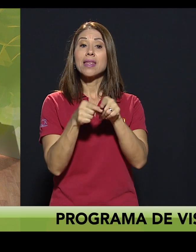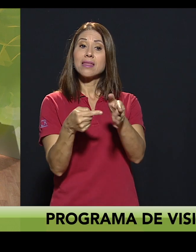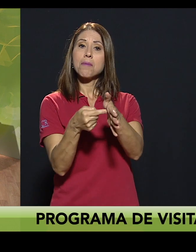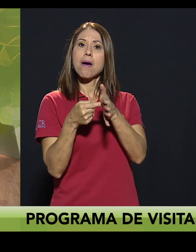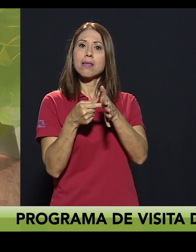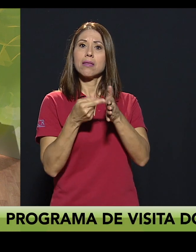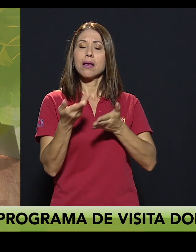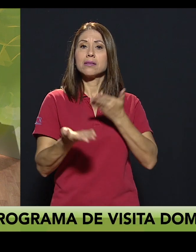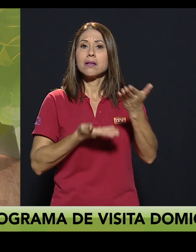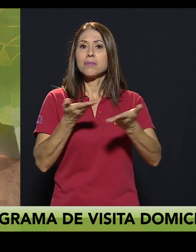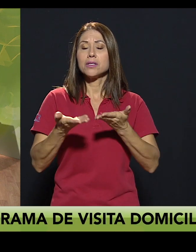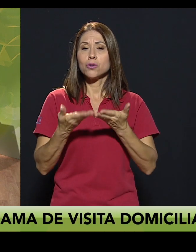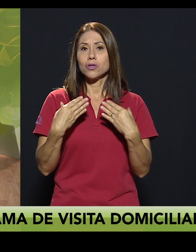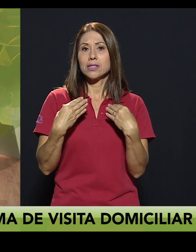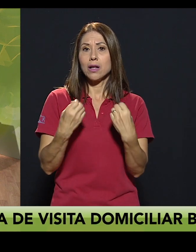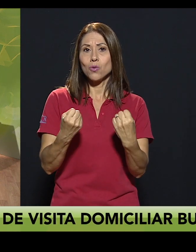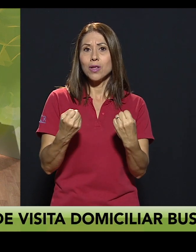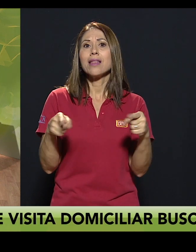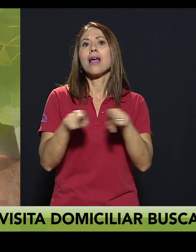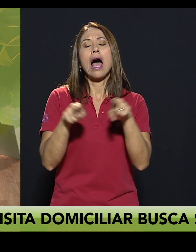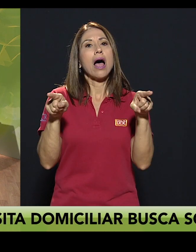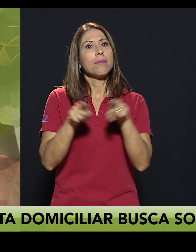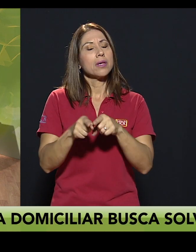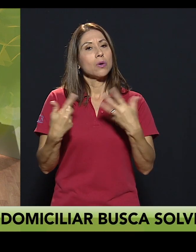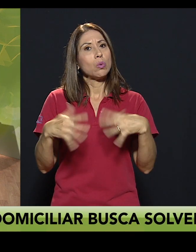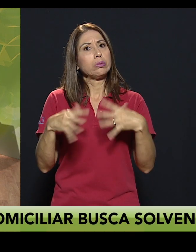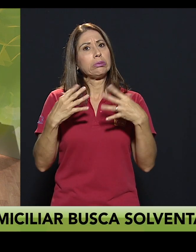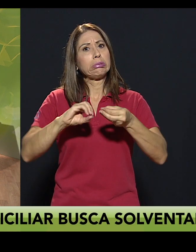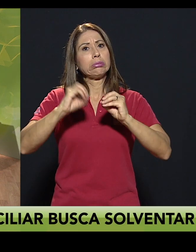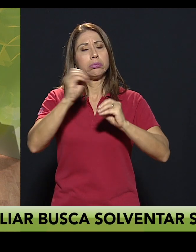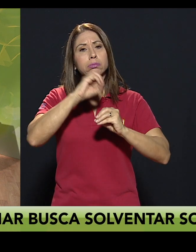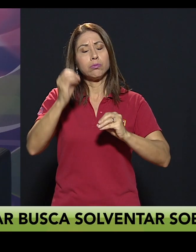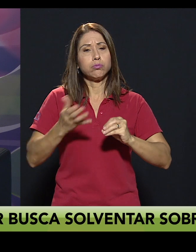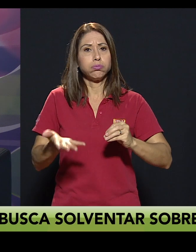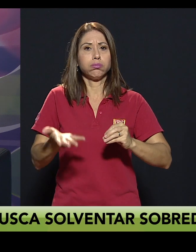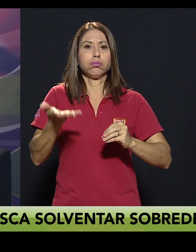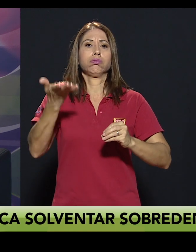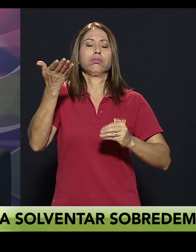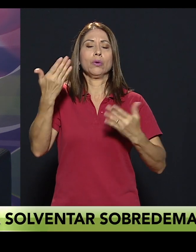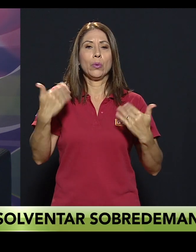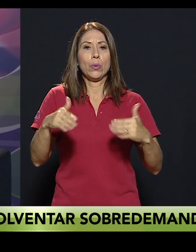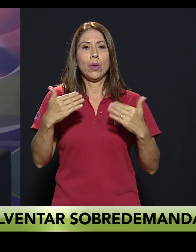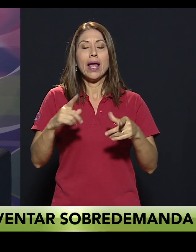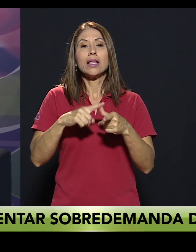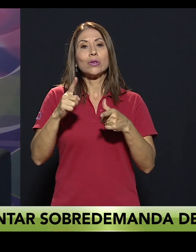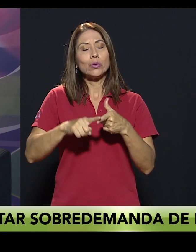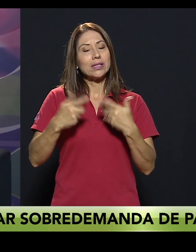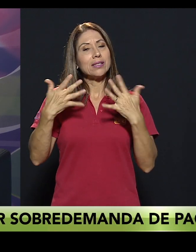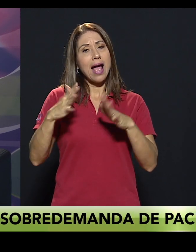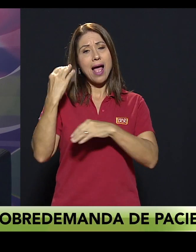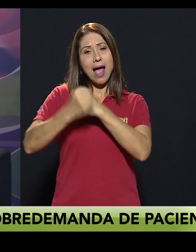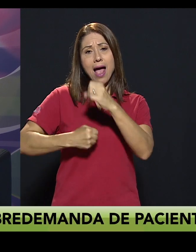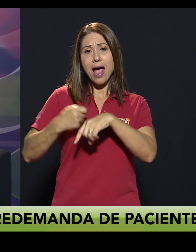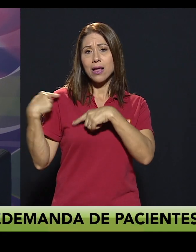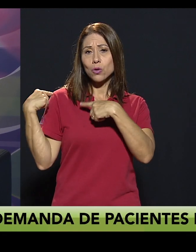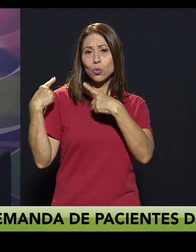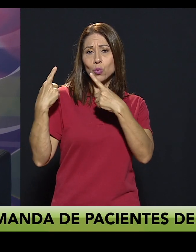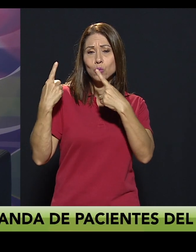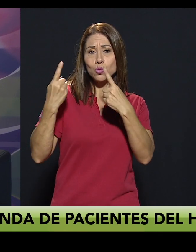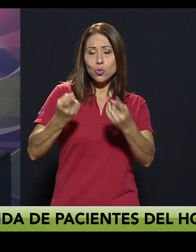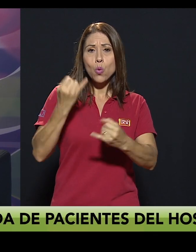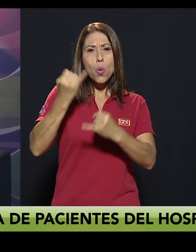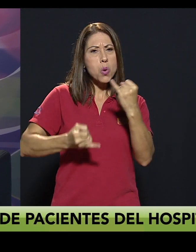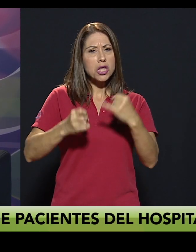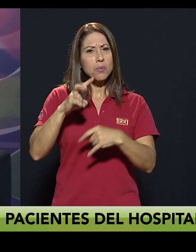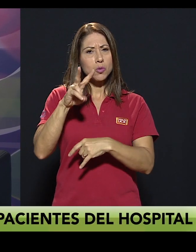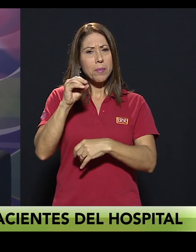pues lógicamente la demanda creció, pero explosivamente, ¿verdad? Entonces nosotros hemos a través de los años, en los últimos